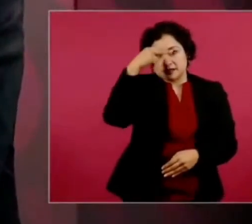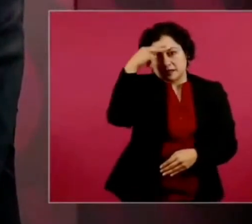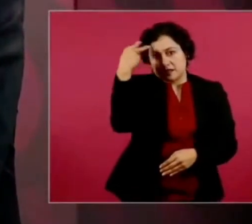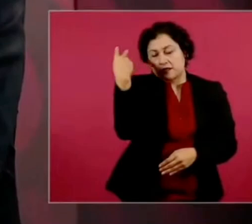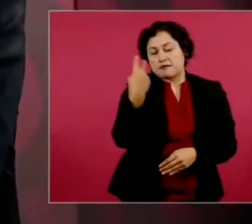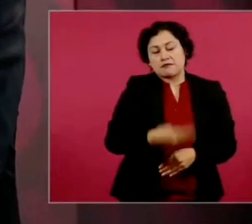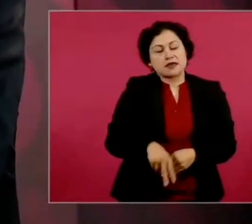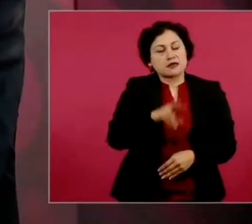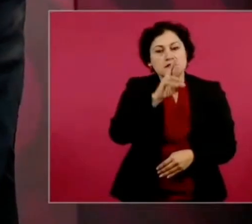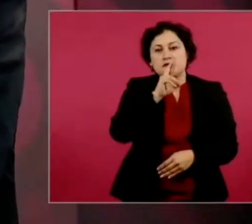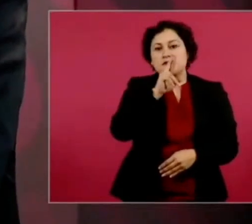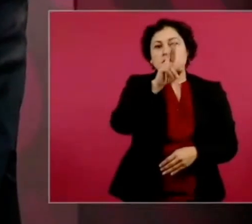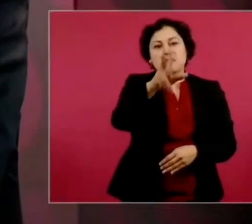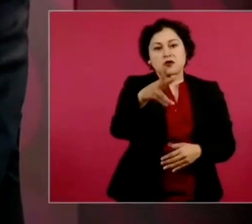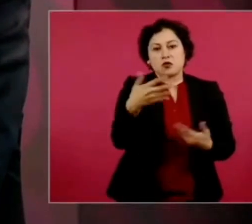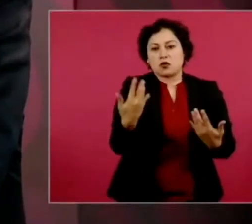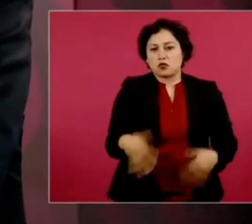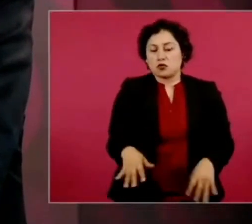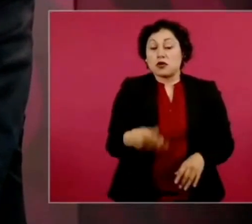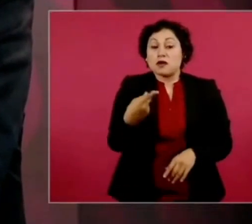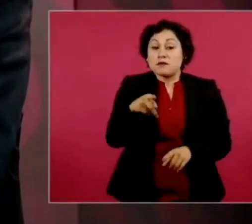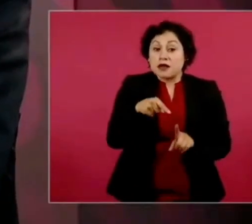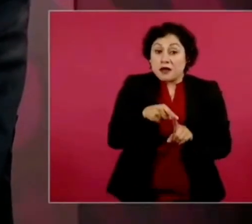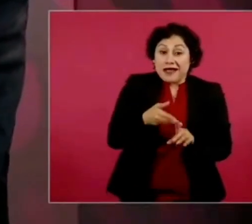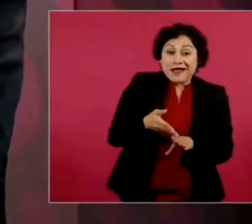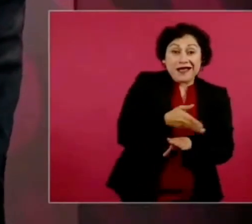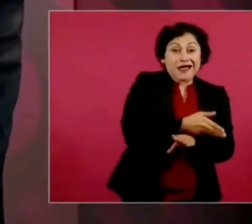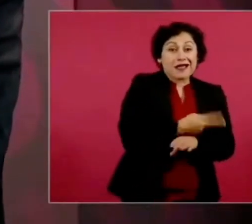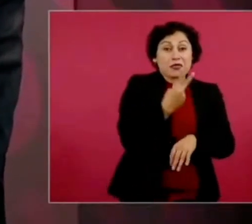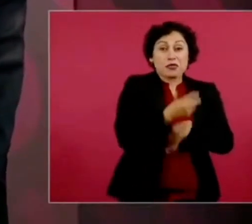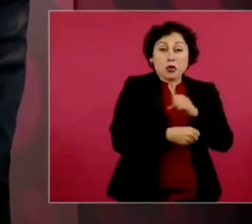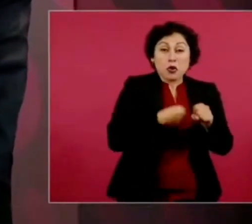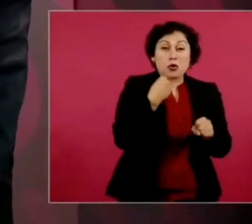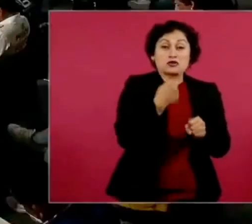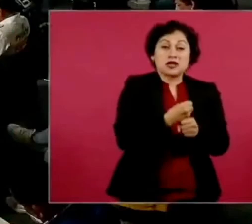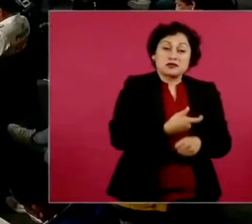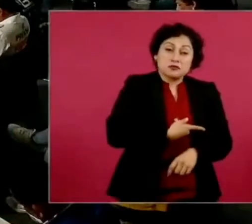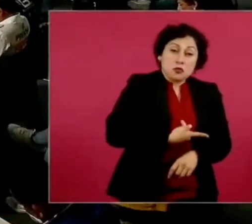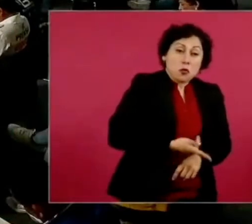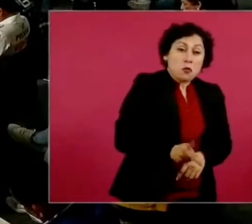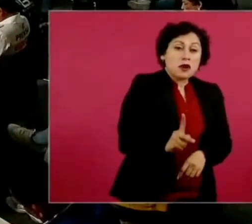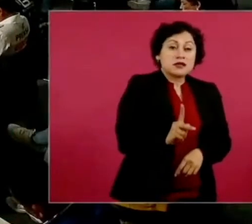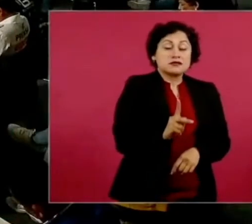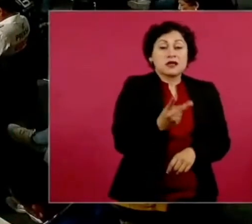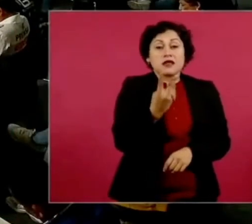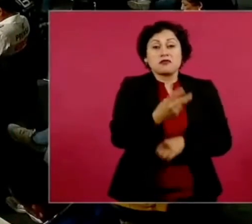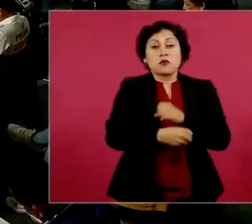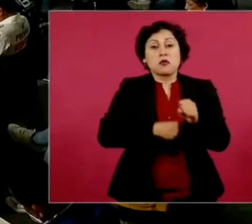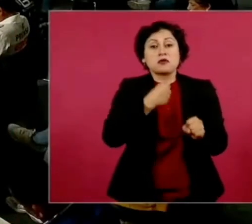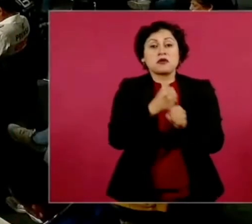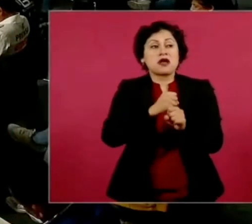tras 2 años de pobreza, persecución y exilio.